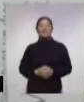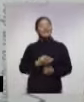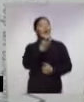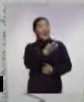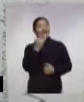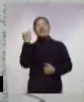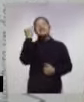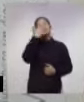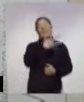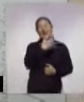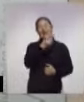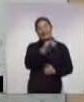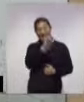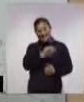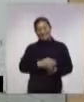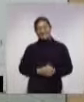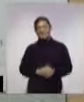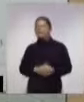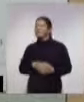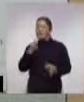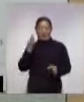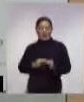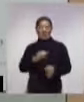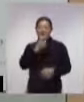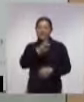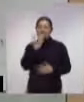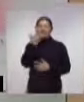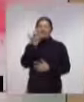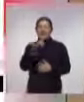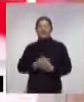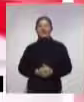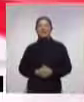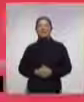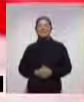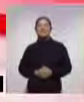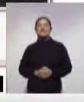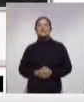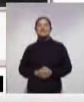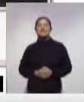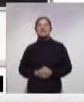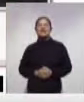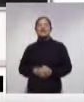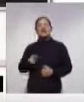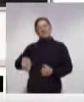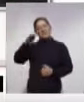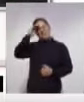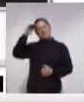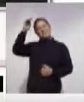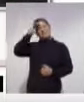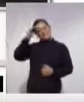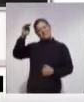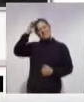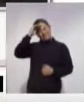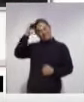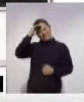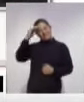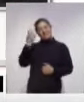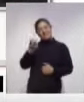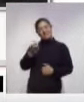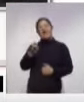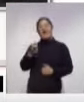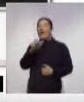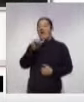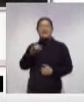y justo eso es lo que se busca, es que se mueva a la reflexión con este tipo